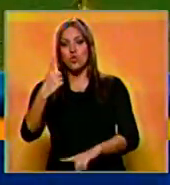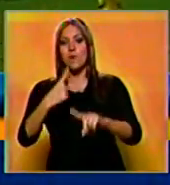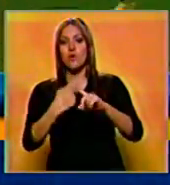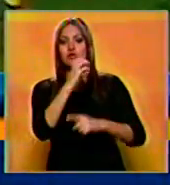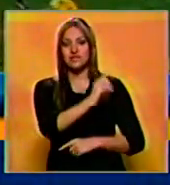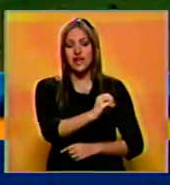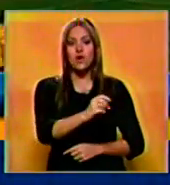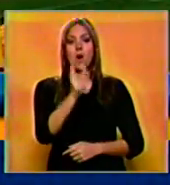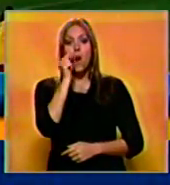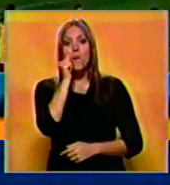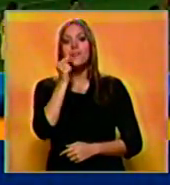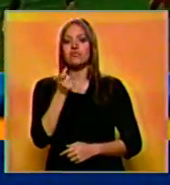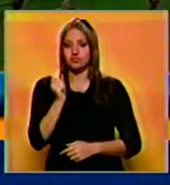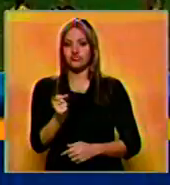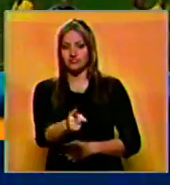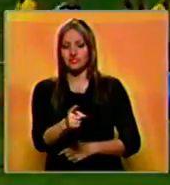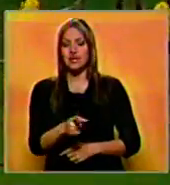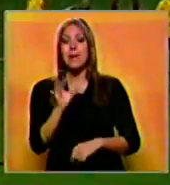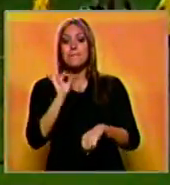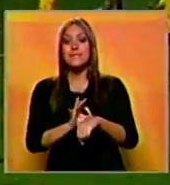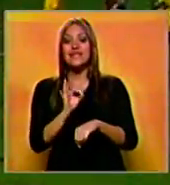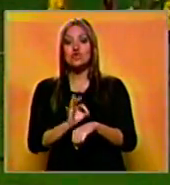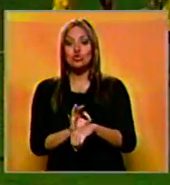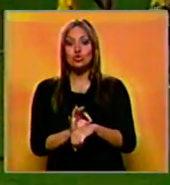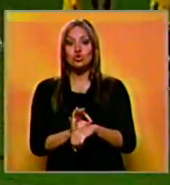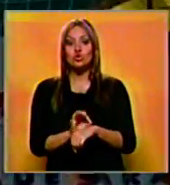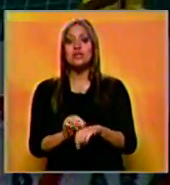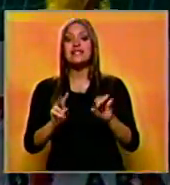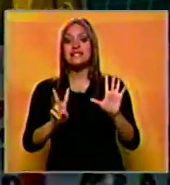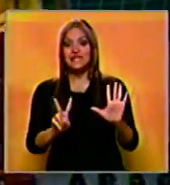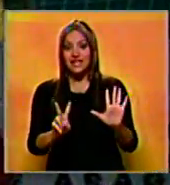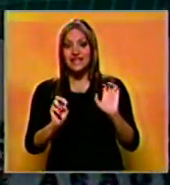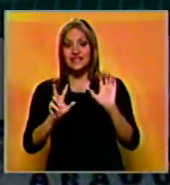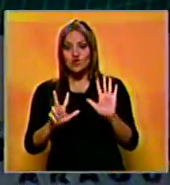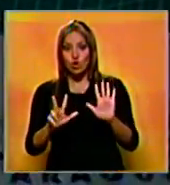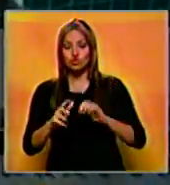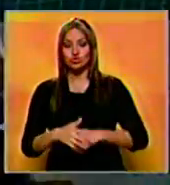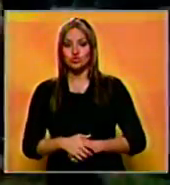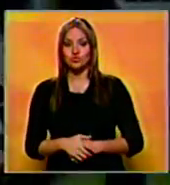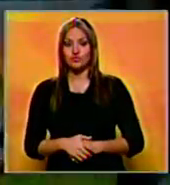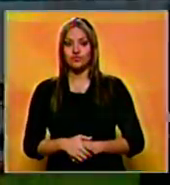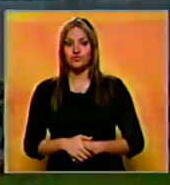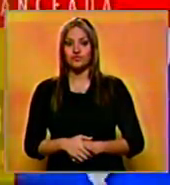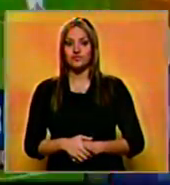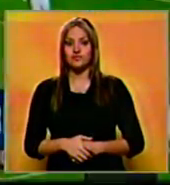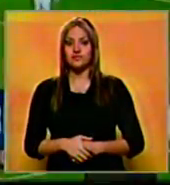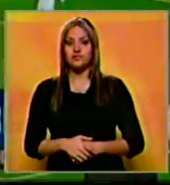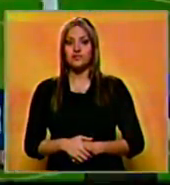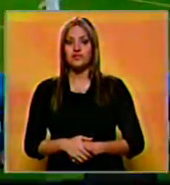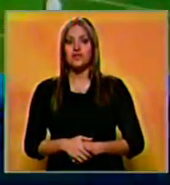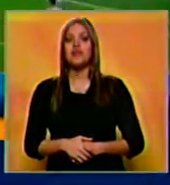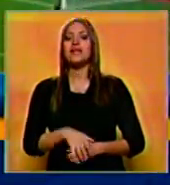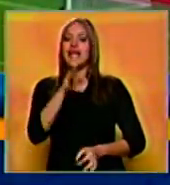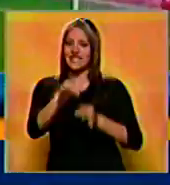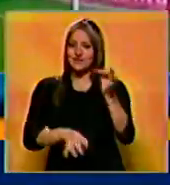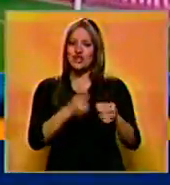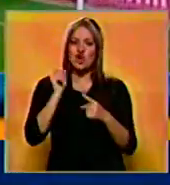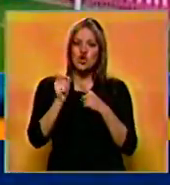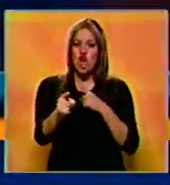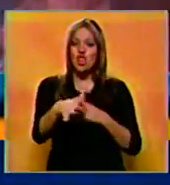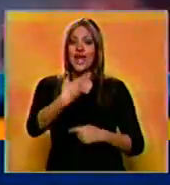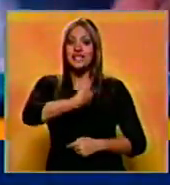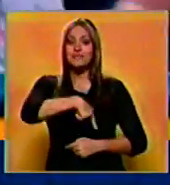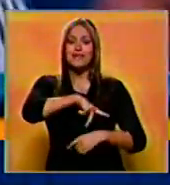con un tanto de Daniel Lefebles cuando se cumplía el minuto 78. Y ya que hablamos de goles en